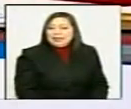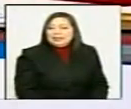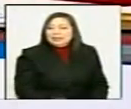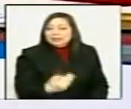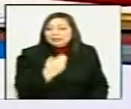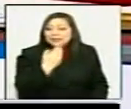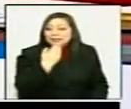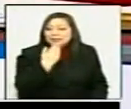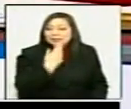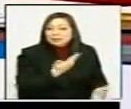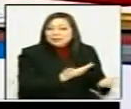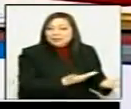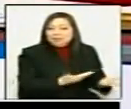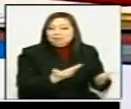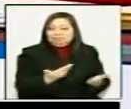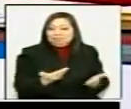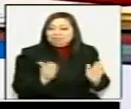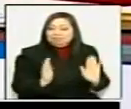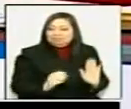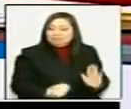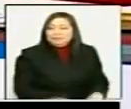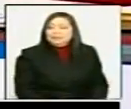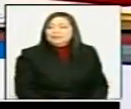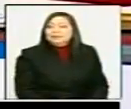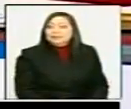quién me ha invitado,